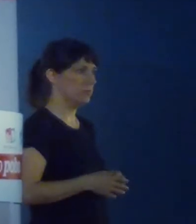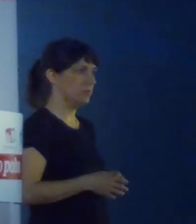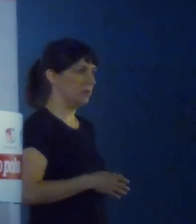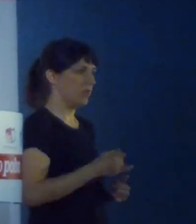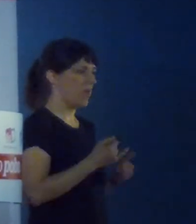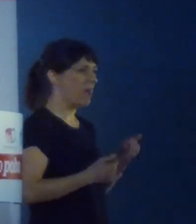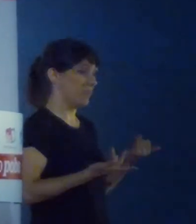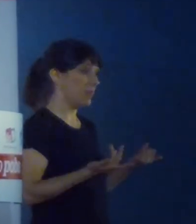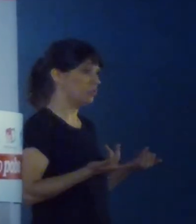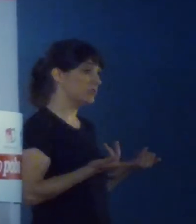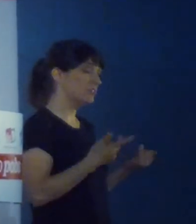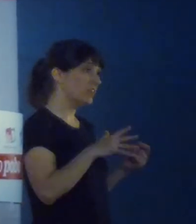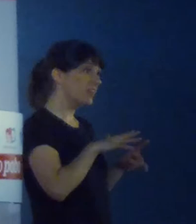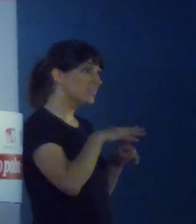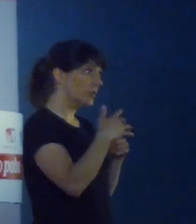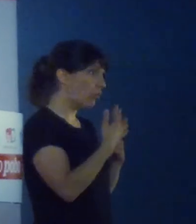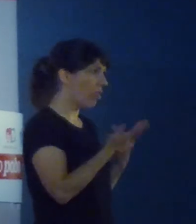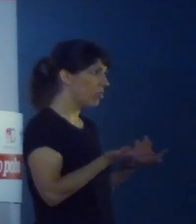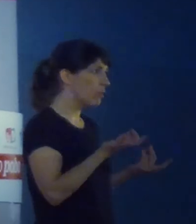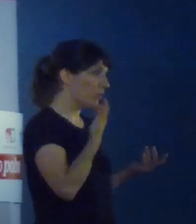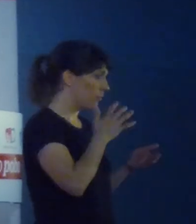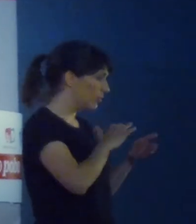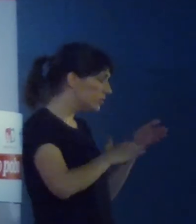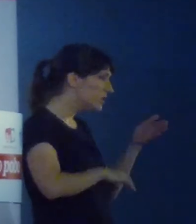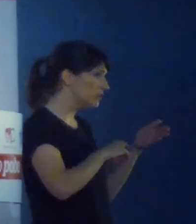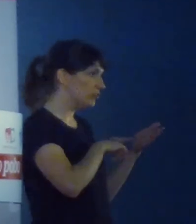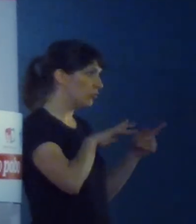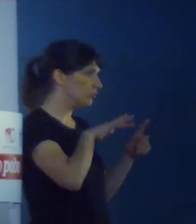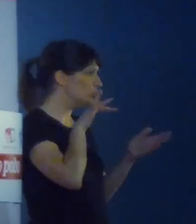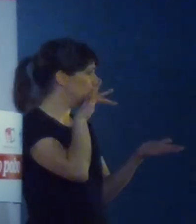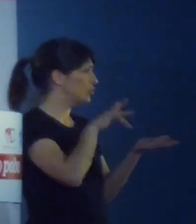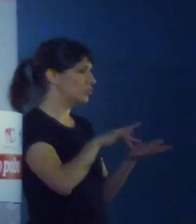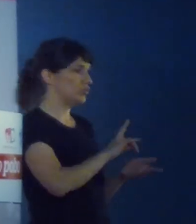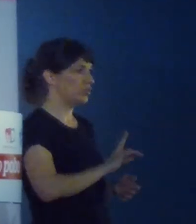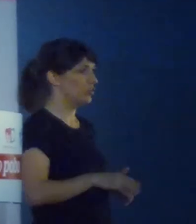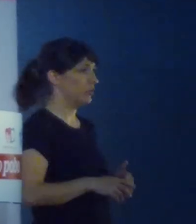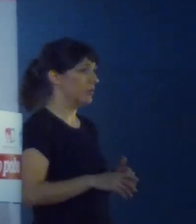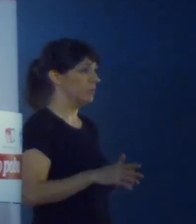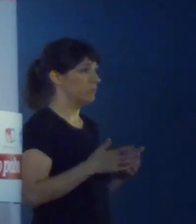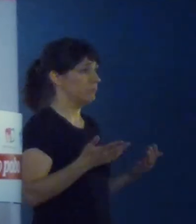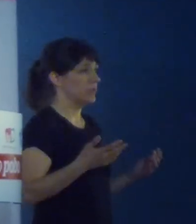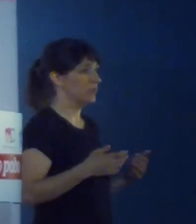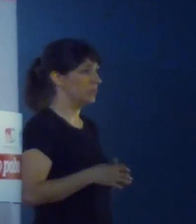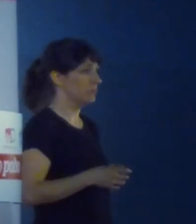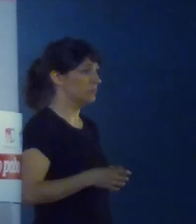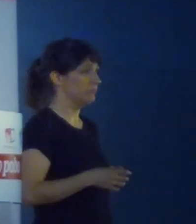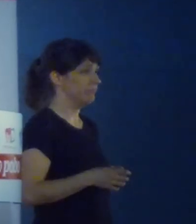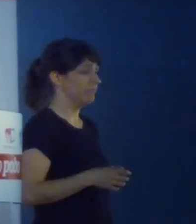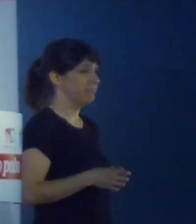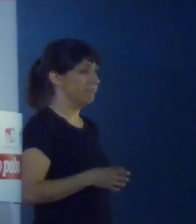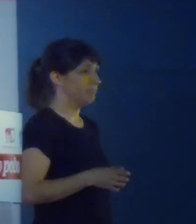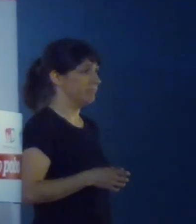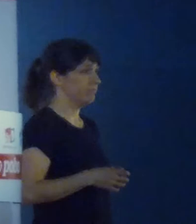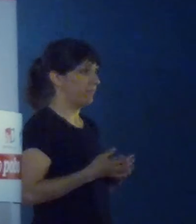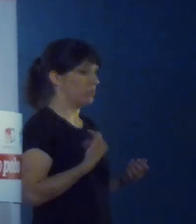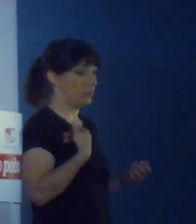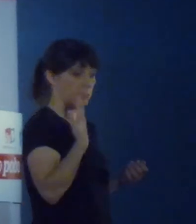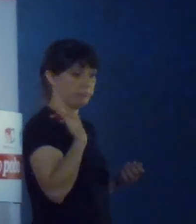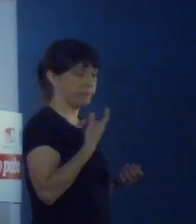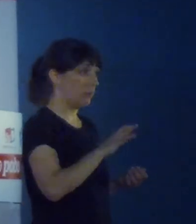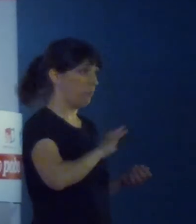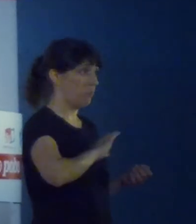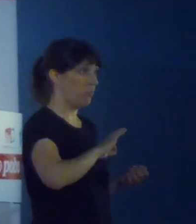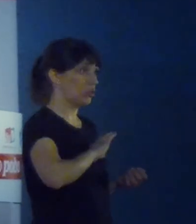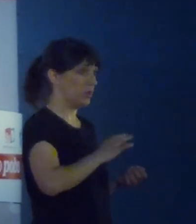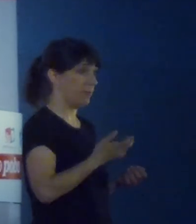pudiese acontecer lo que se decía en ese texto. Pero al cabo de año y medio longo, otro día en Pontevedra, a vista